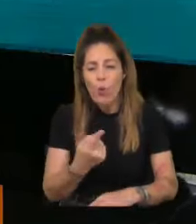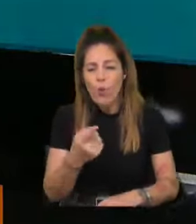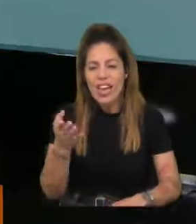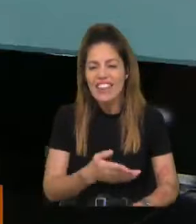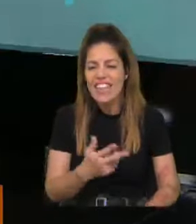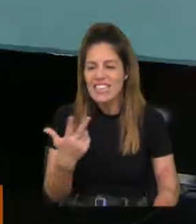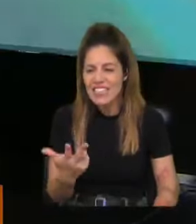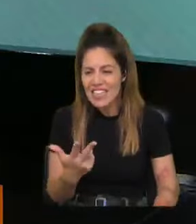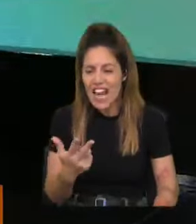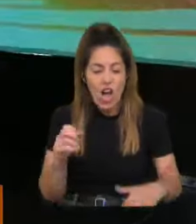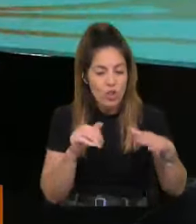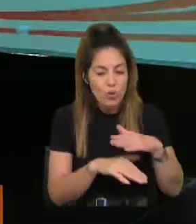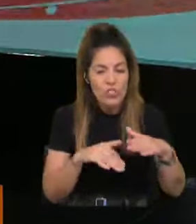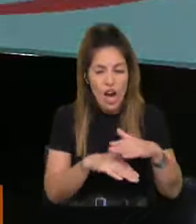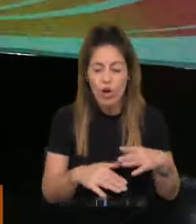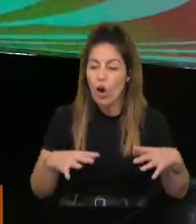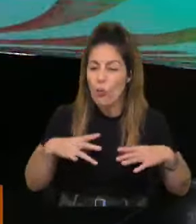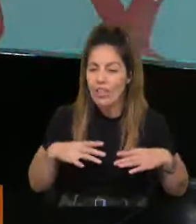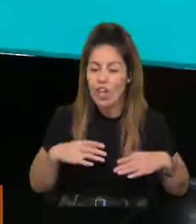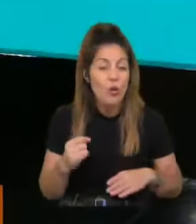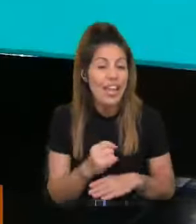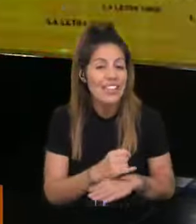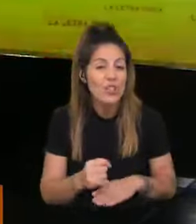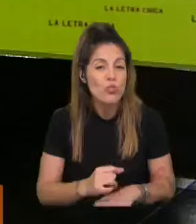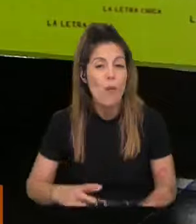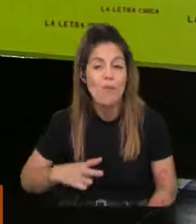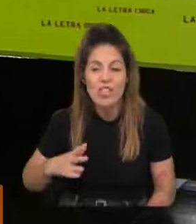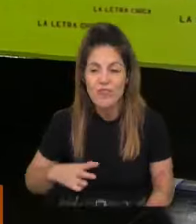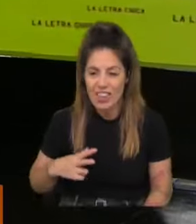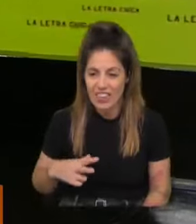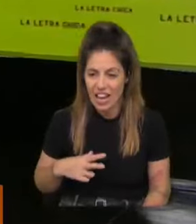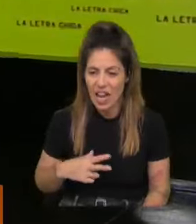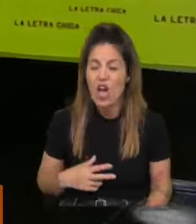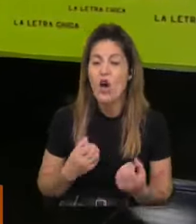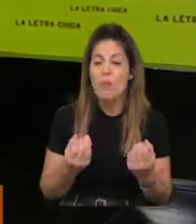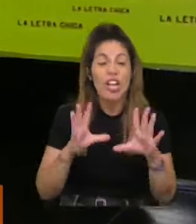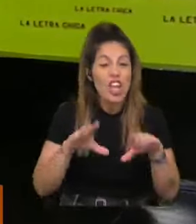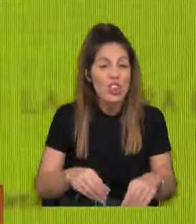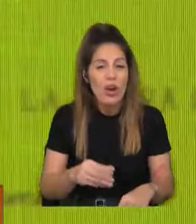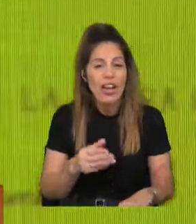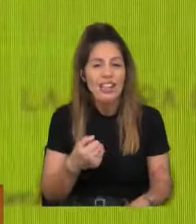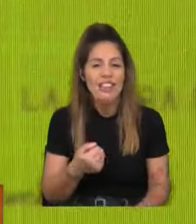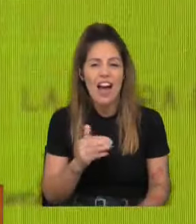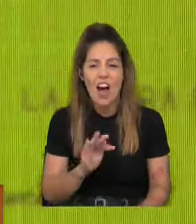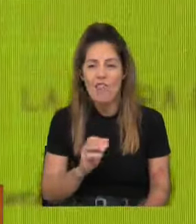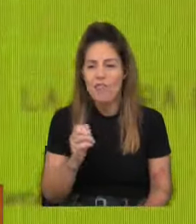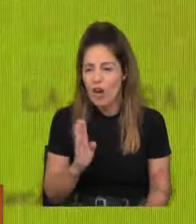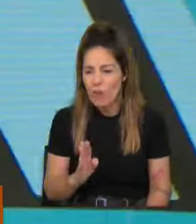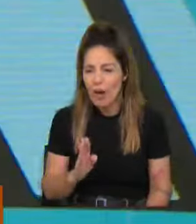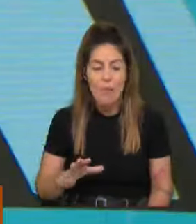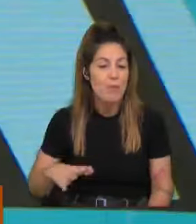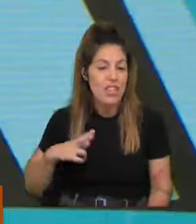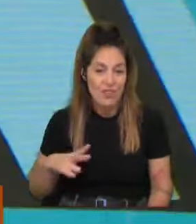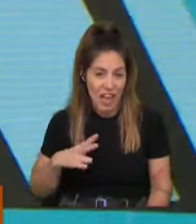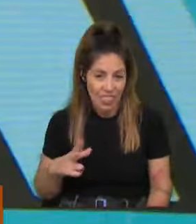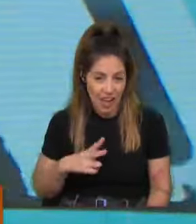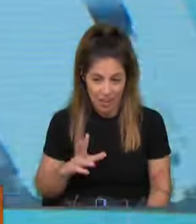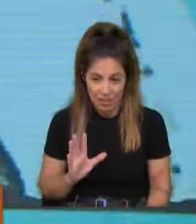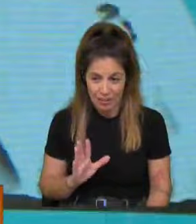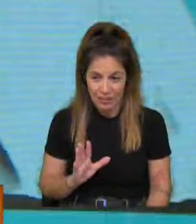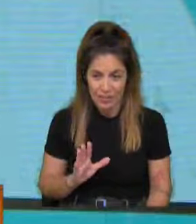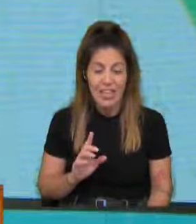ahorros jubilatorios en una institución privada porque todas las afap son privadas in otra cosa es la propiedad